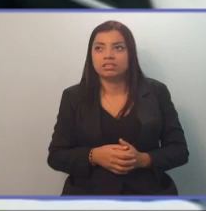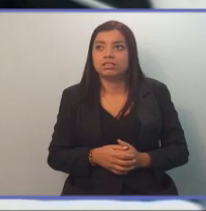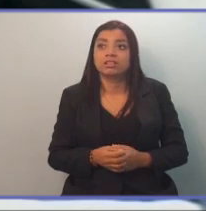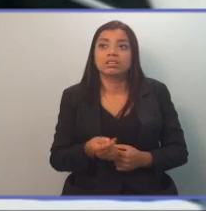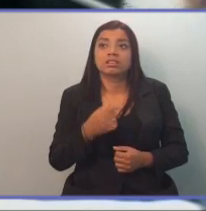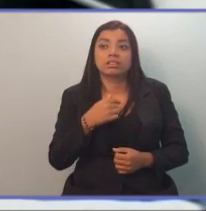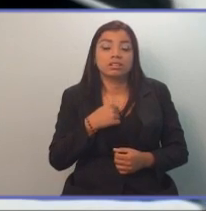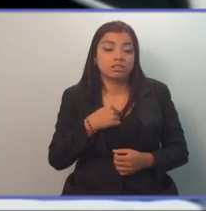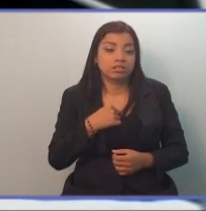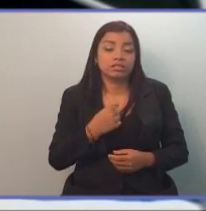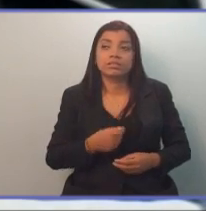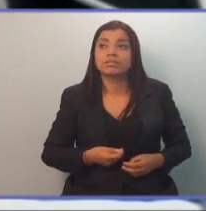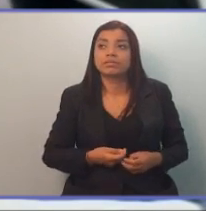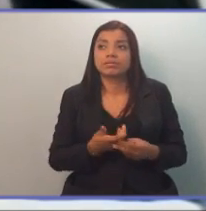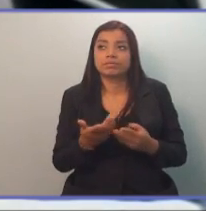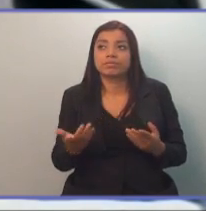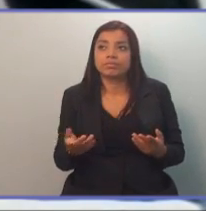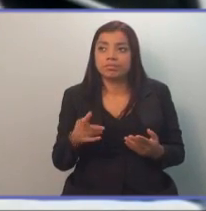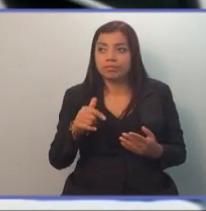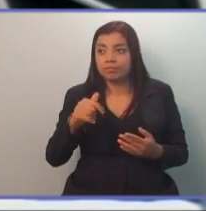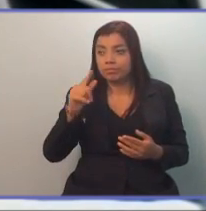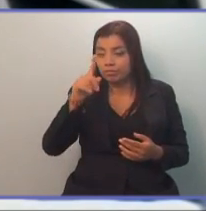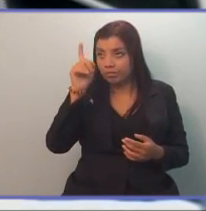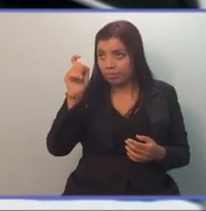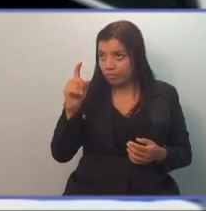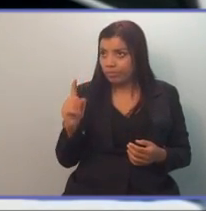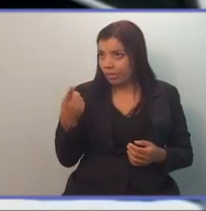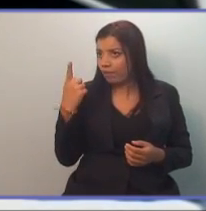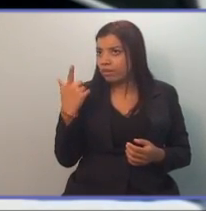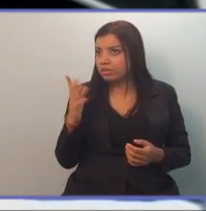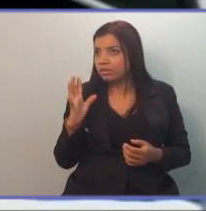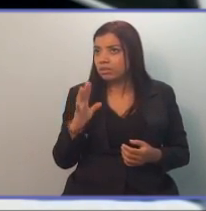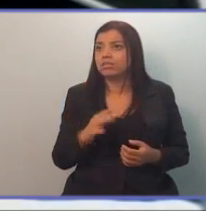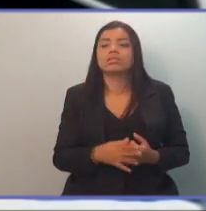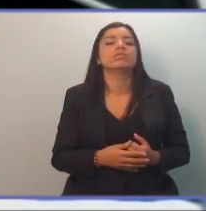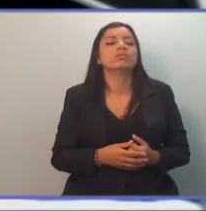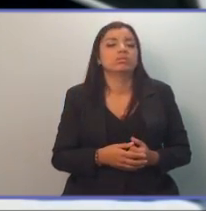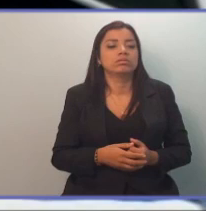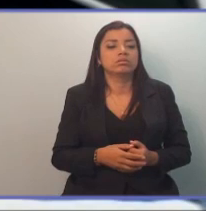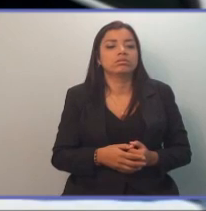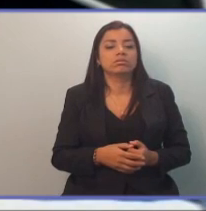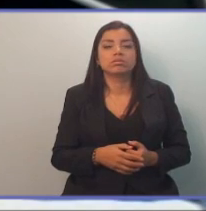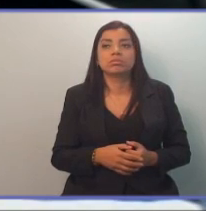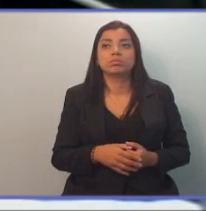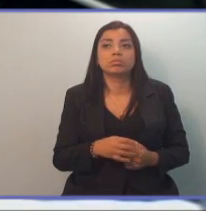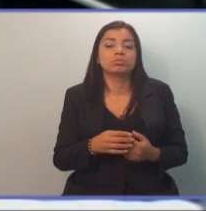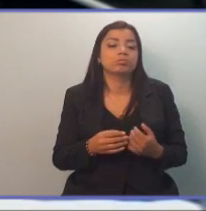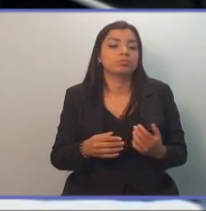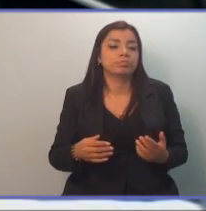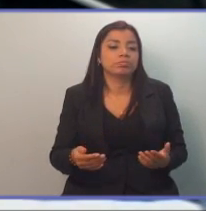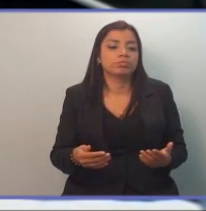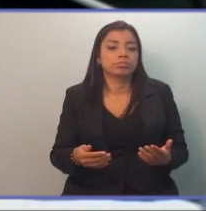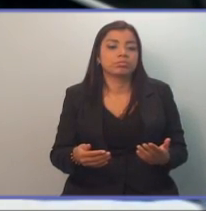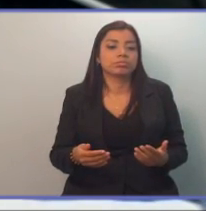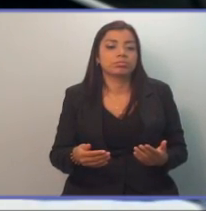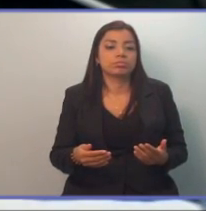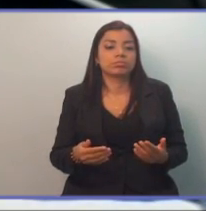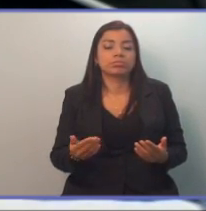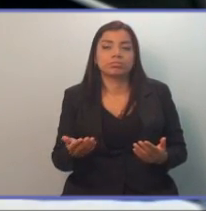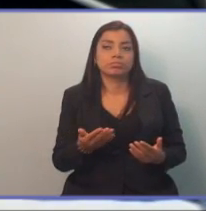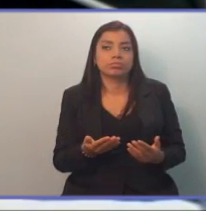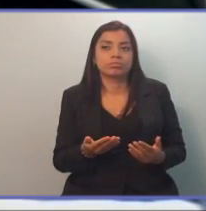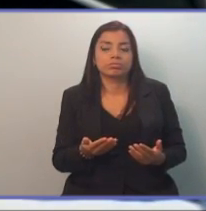Yo lo he dicho, y esta pregunta ya la hice una vez. Es bastante